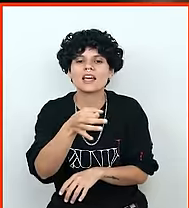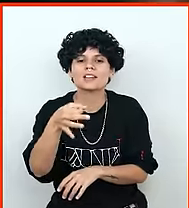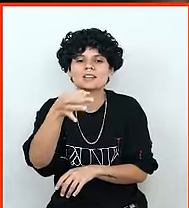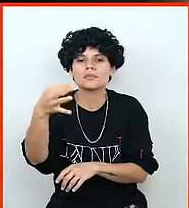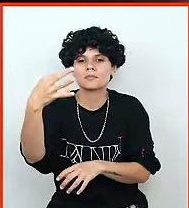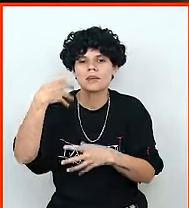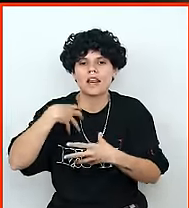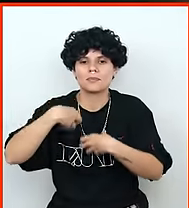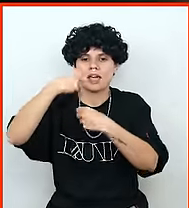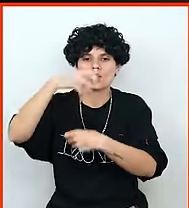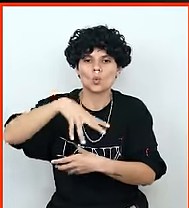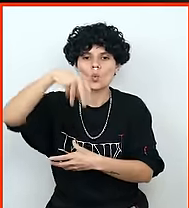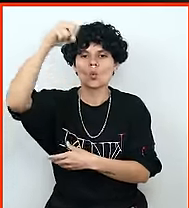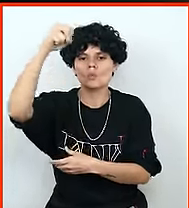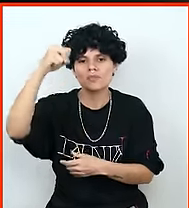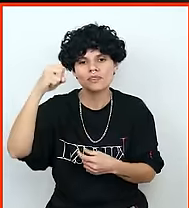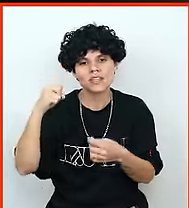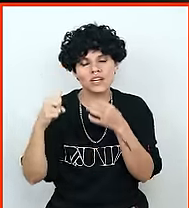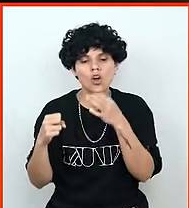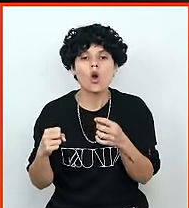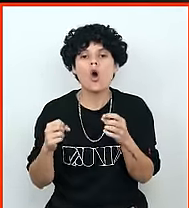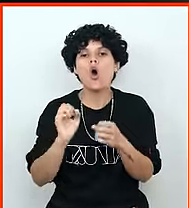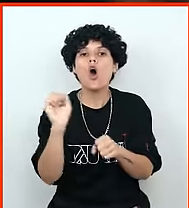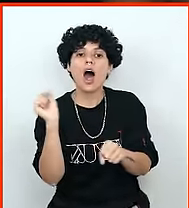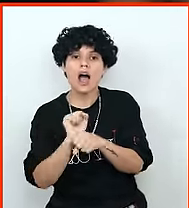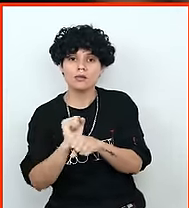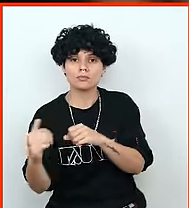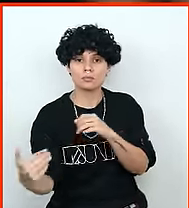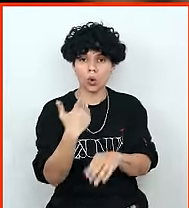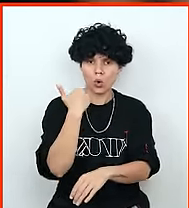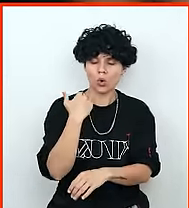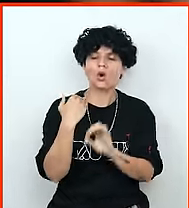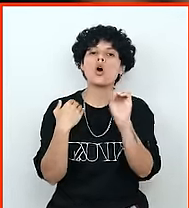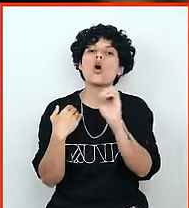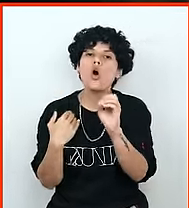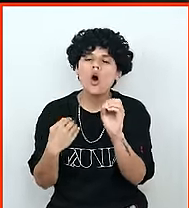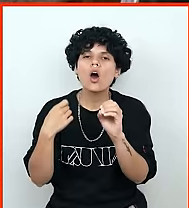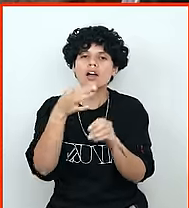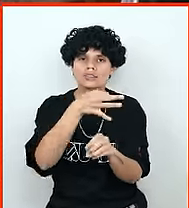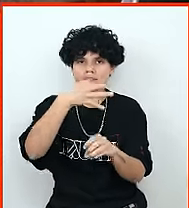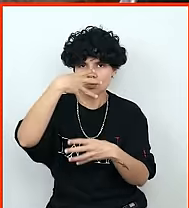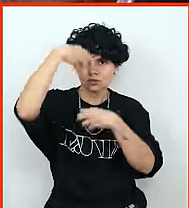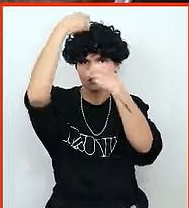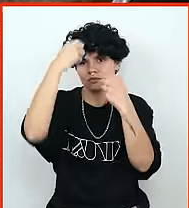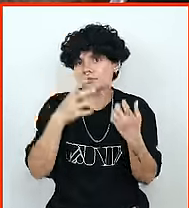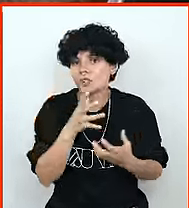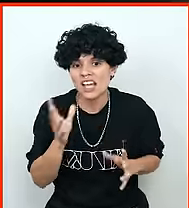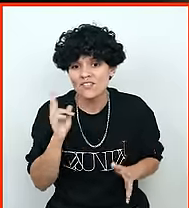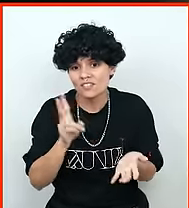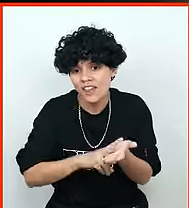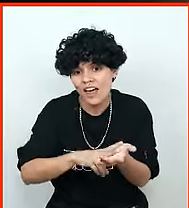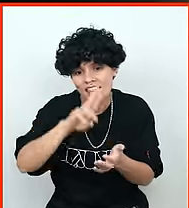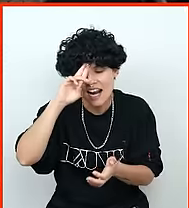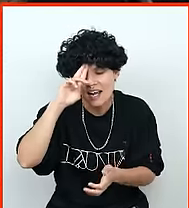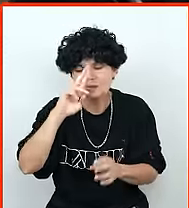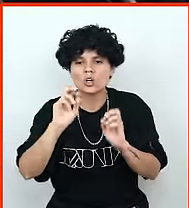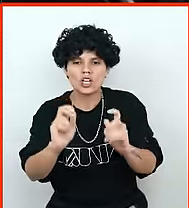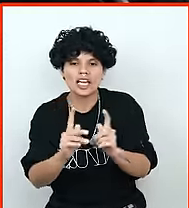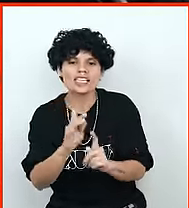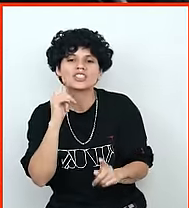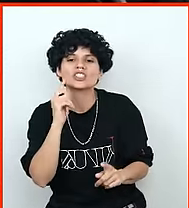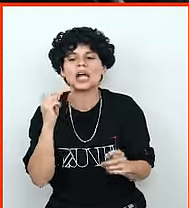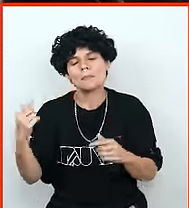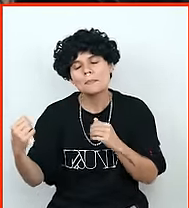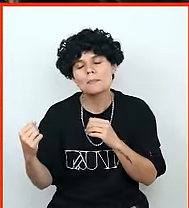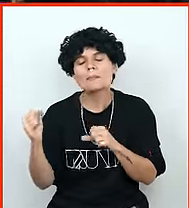me raptaron los extraterrestres, pues weón, por la weá, ¿cachai? Dice, o me atropellaron o me raptaron los extraterrestres, una de dos, porque rara la weá igual, porque por ejemplo, ya, sea, entonces yo